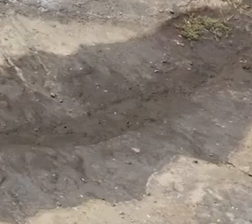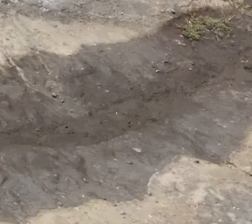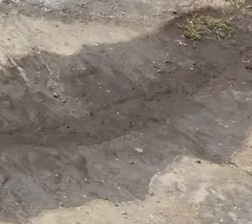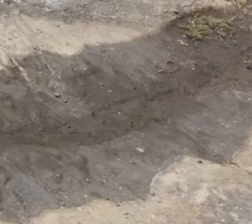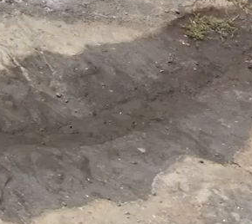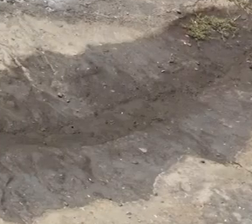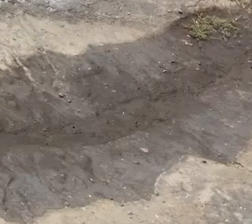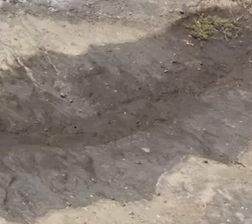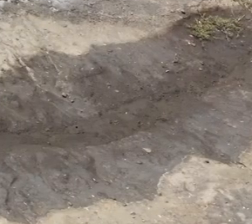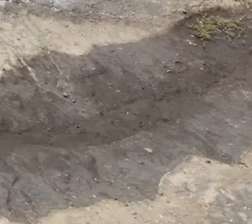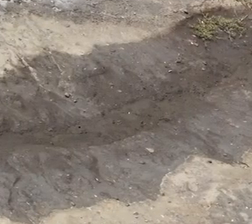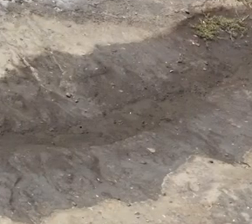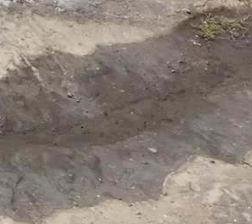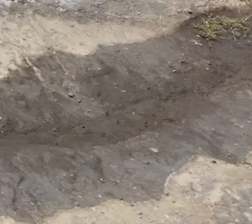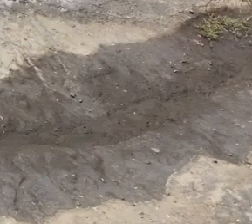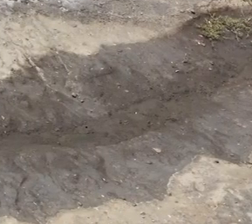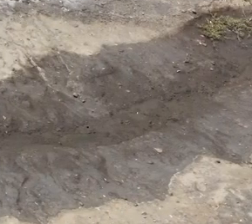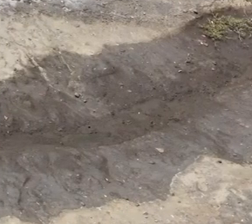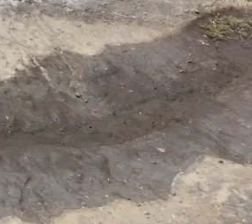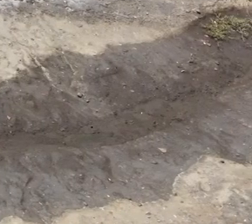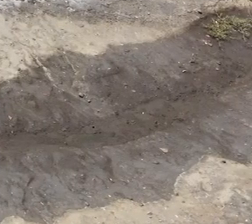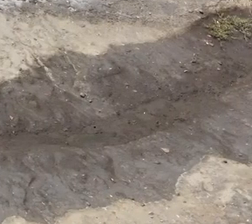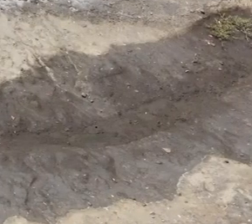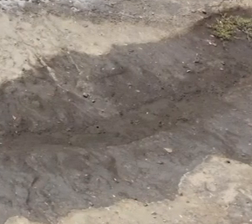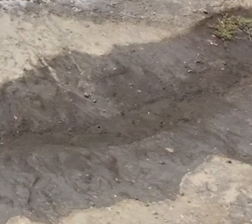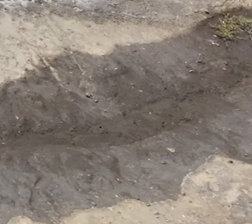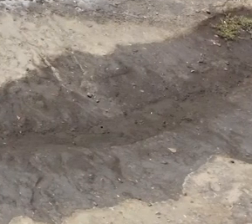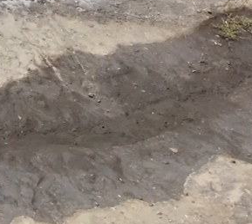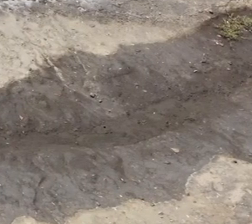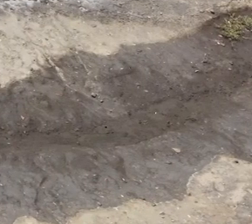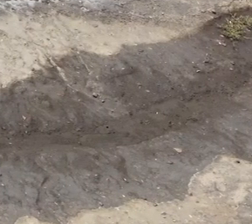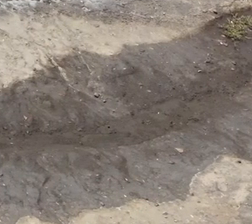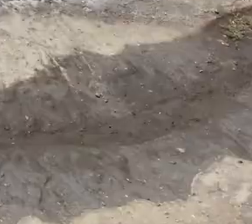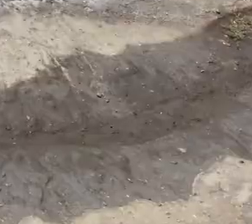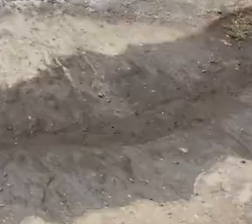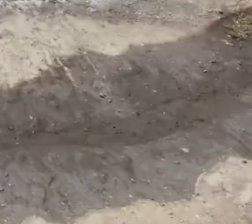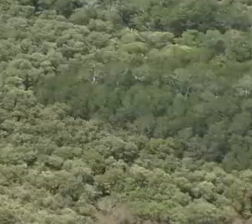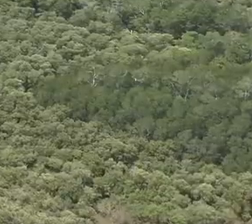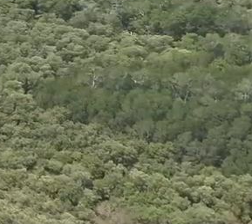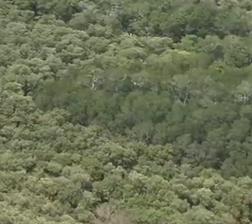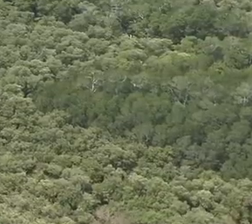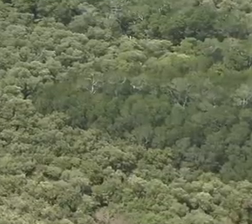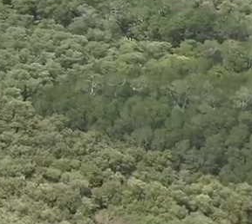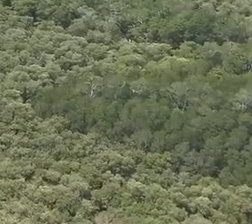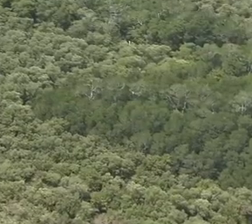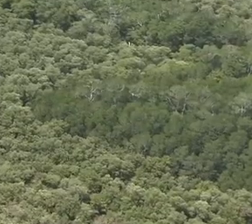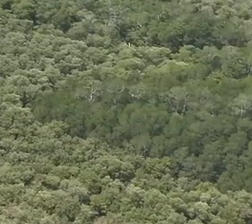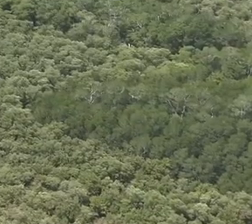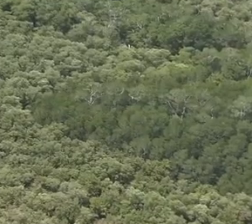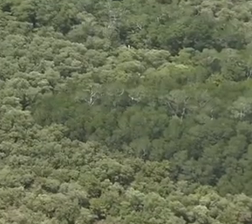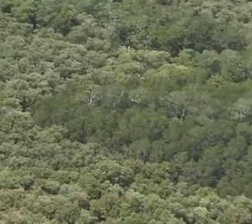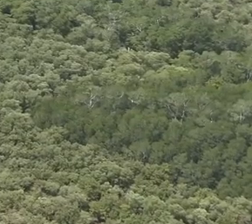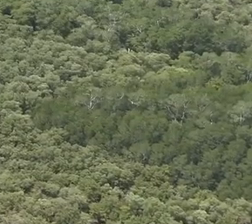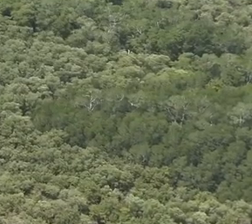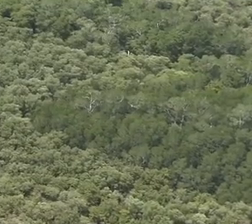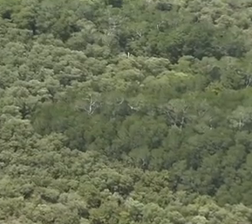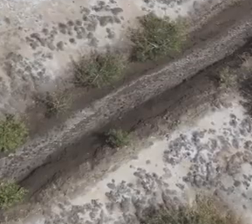y particularmente en Coajiniquil de Guanacaste, como vemos en estas imágenes.